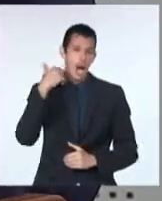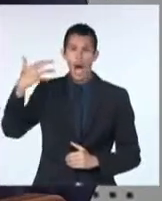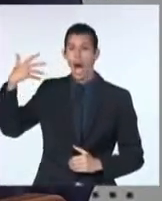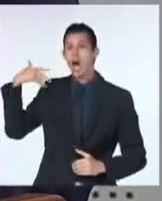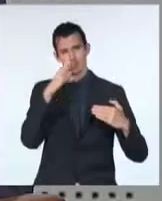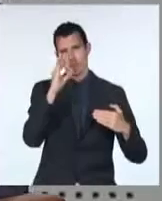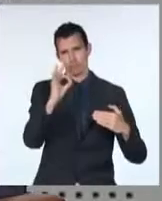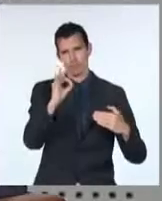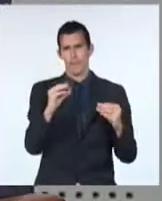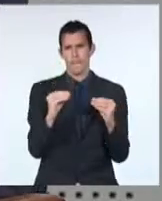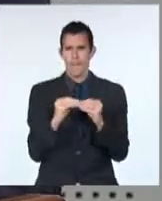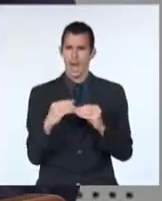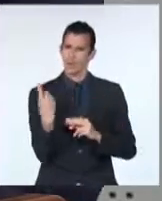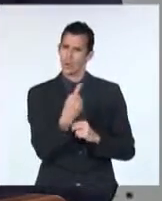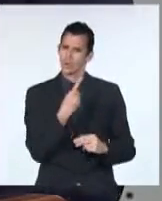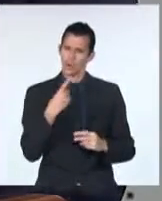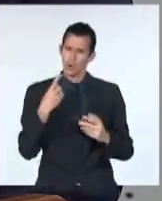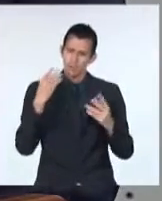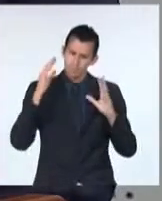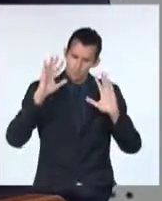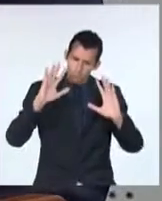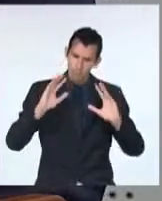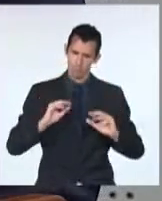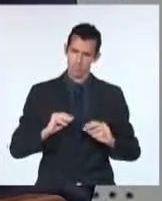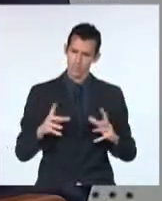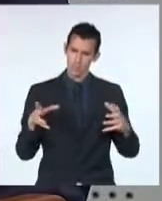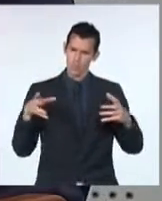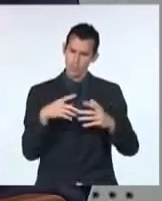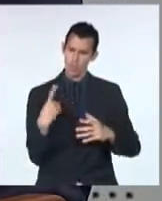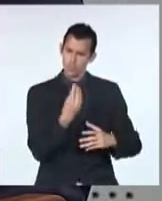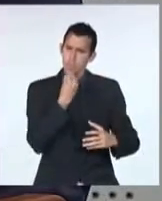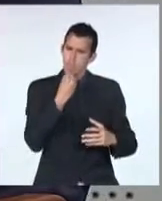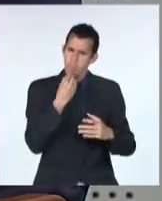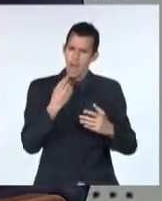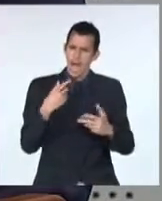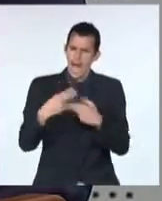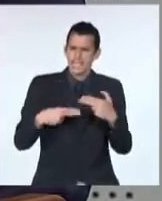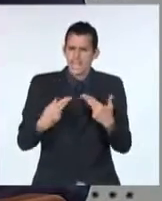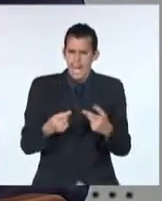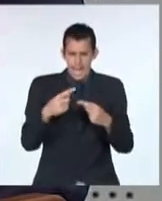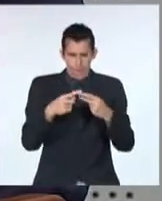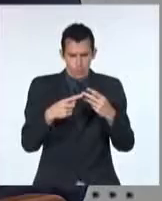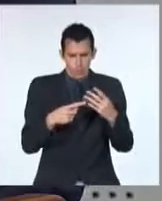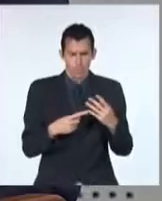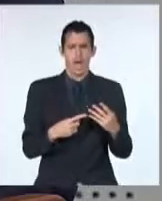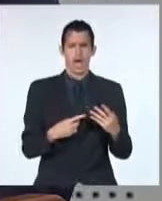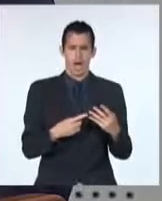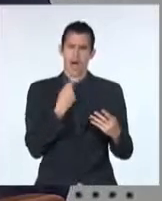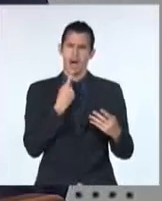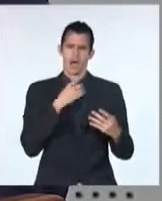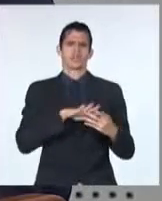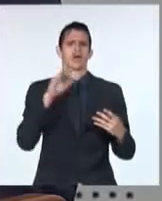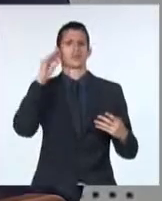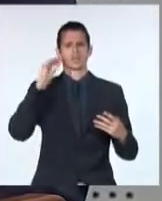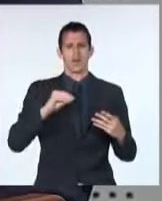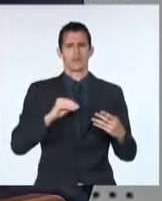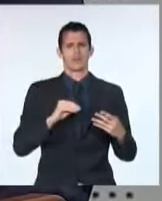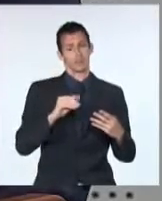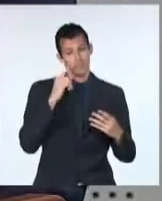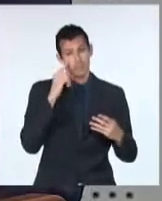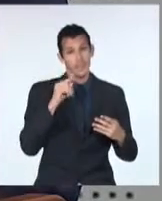Benedetti. Por todo el tiempo en que el norte acomodó al mundo a sus intereses para mal del resto, ya toca al